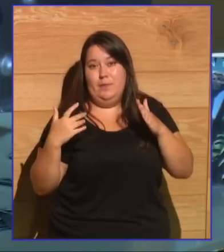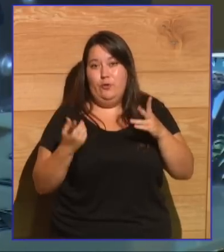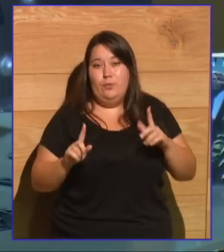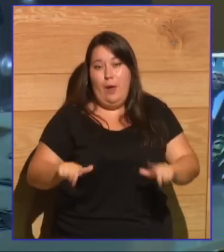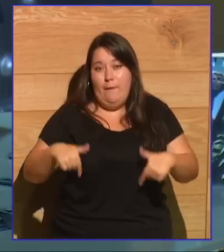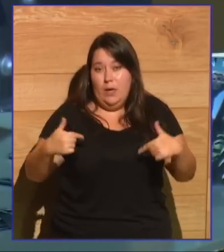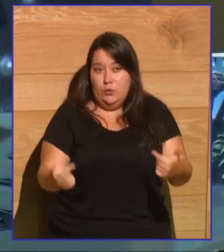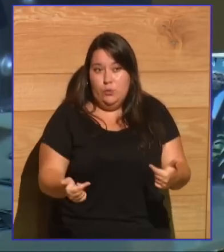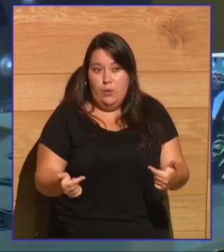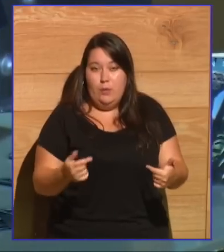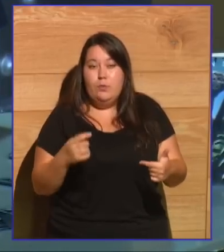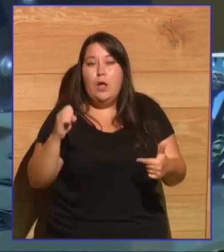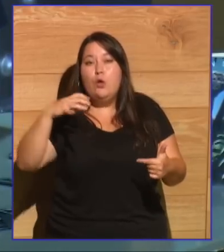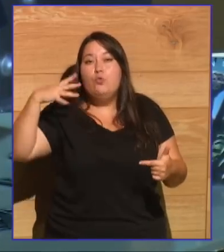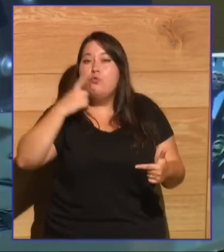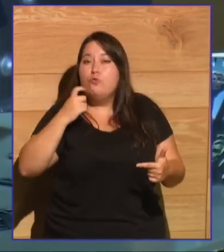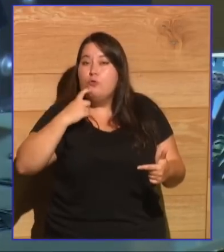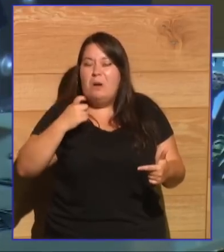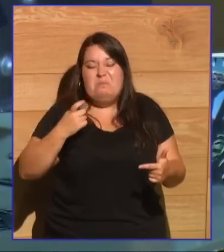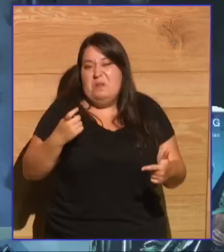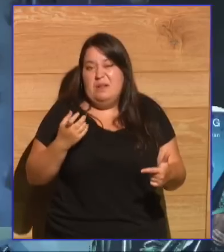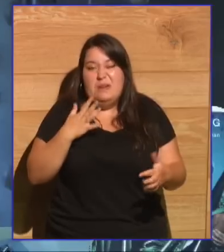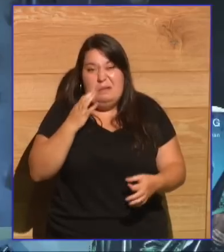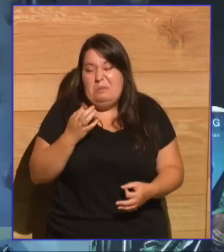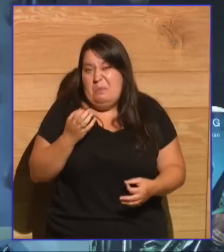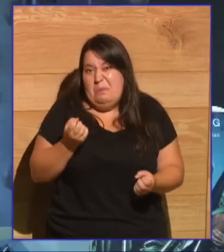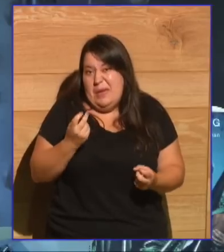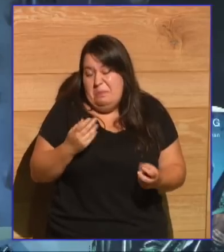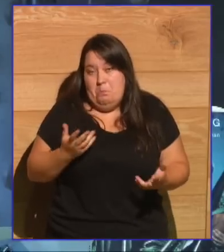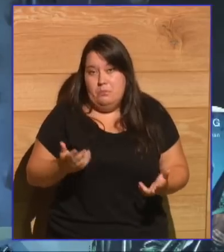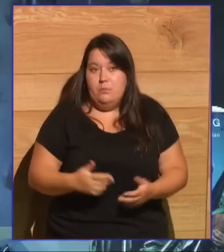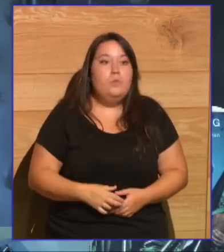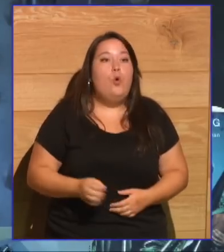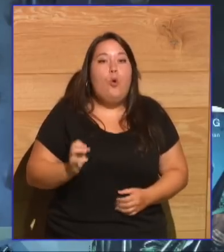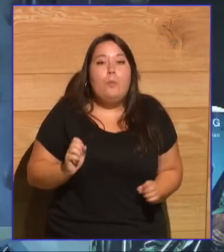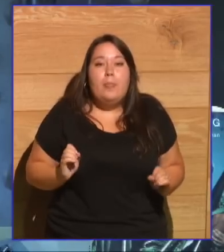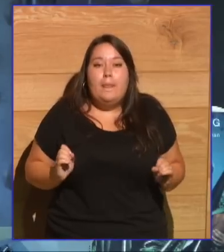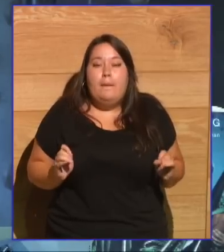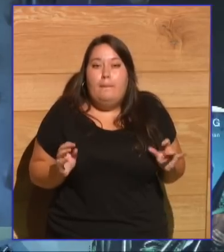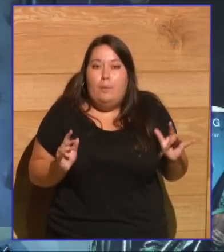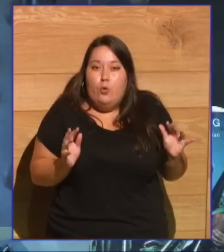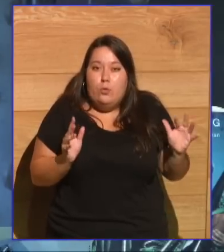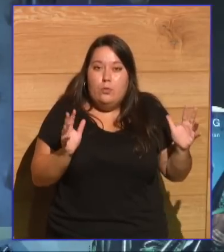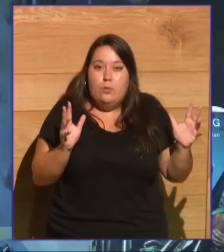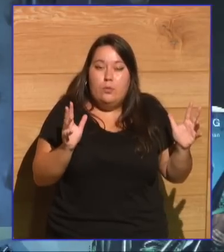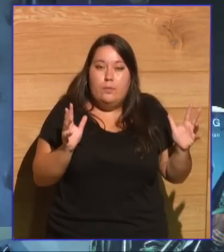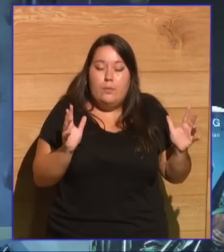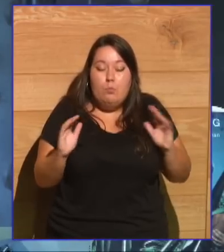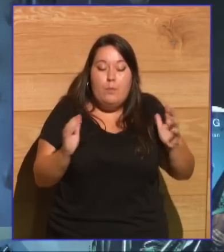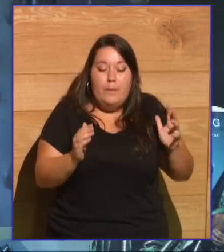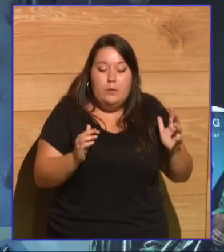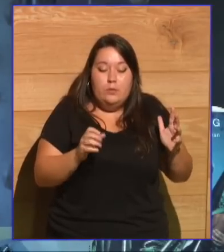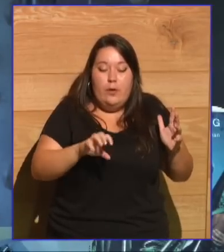que en realidad no vendría a cuento pero que tiene esa fuerza o ese vapor que sale de el fregadero y que